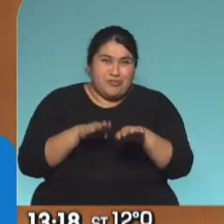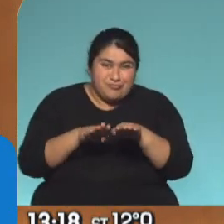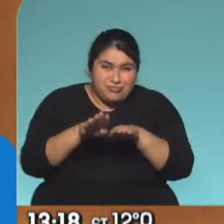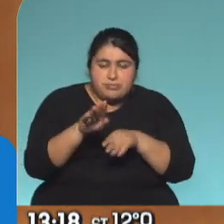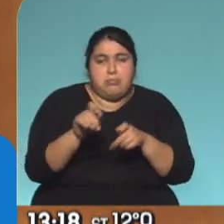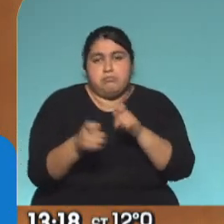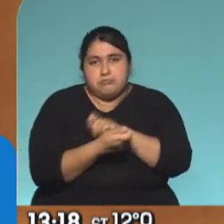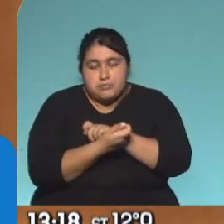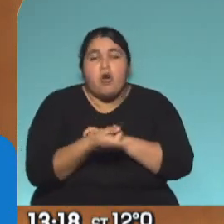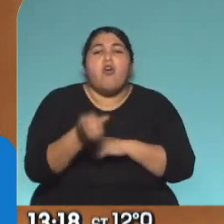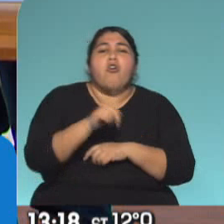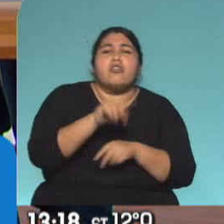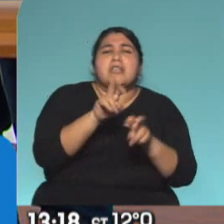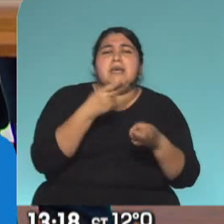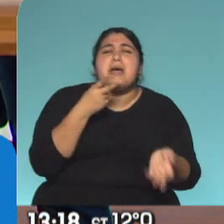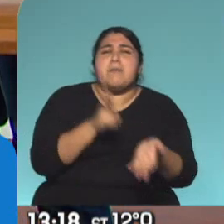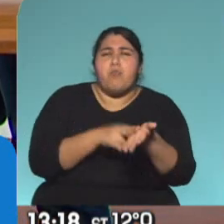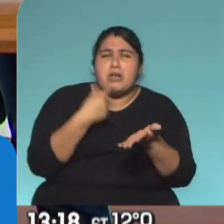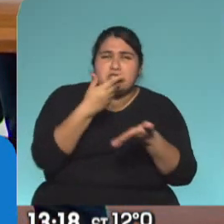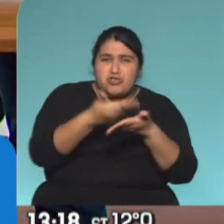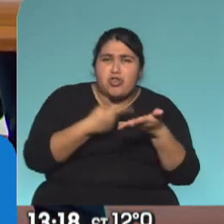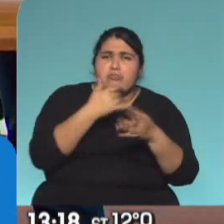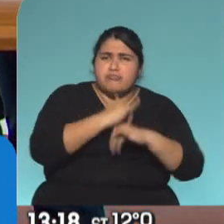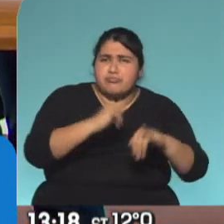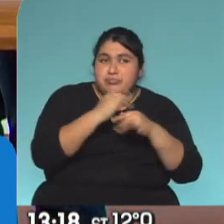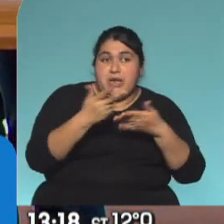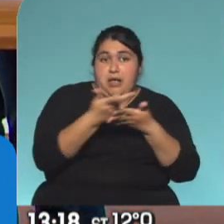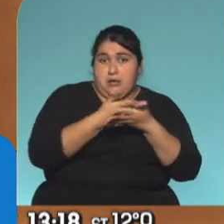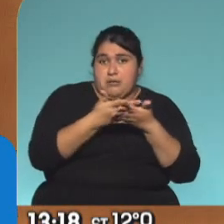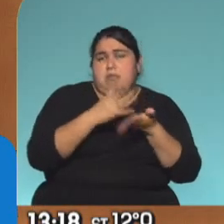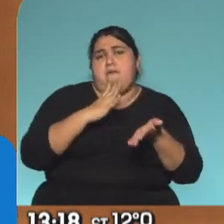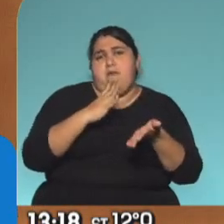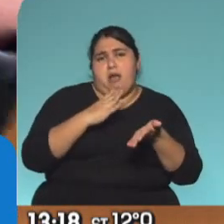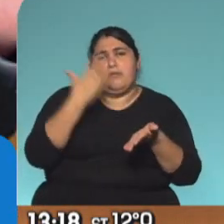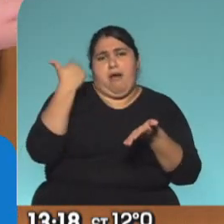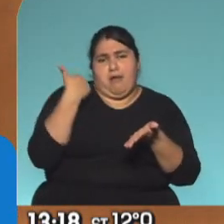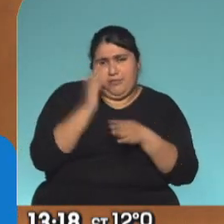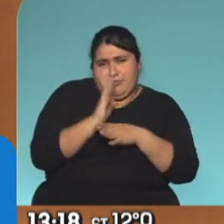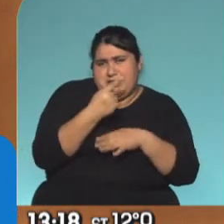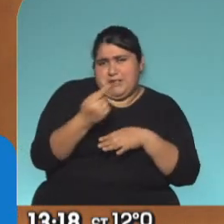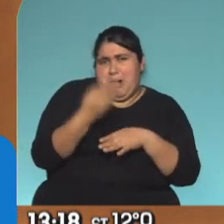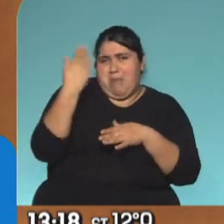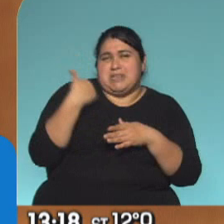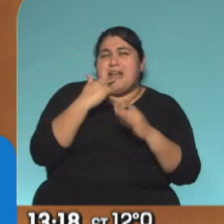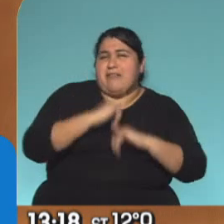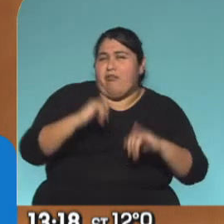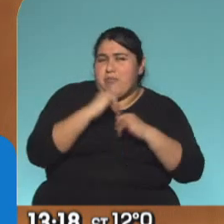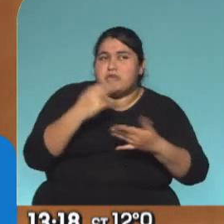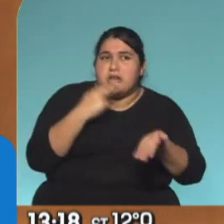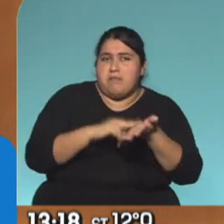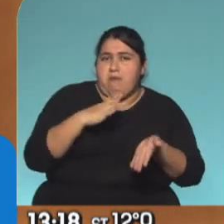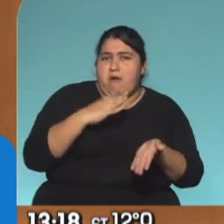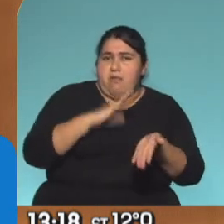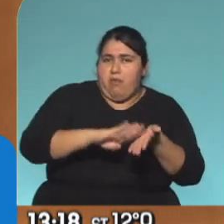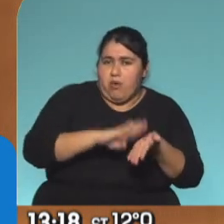vuelco con la declaración de impuestos de Donald Trump que difundió el New York Times. Ya nos olvidamos, pasó hace un siglo, no, pasó la semana pasada. Y ahora un nuevo